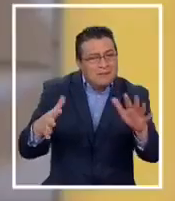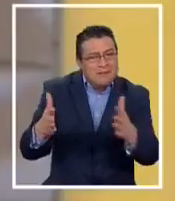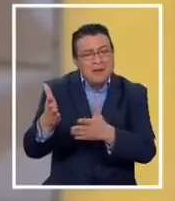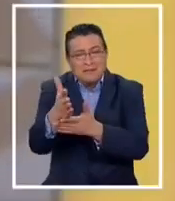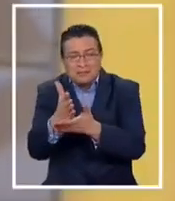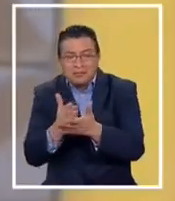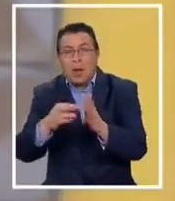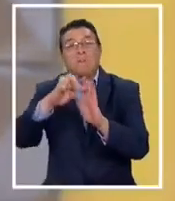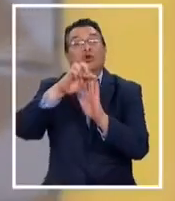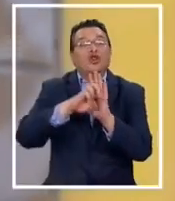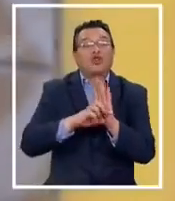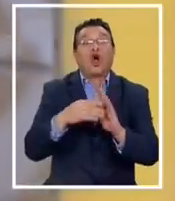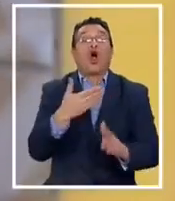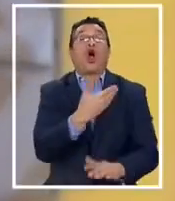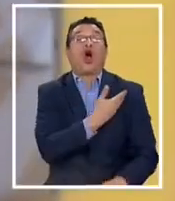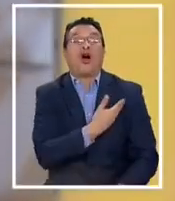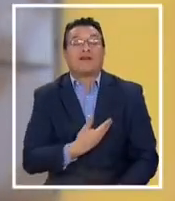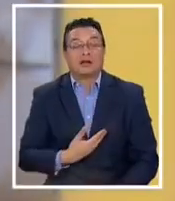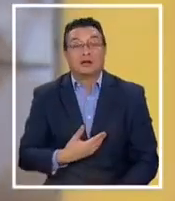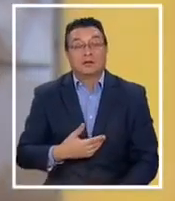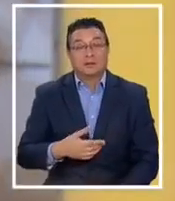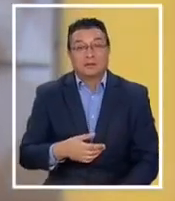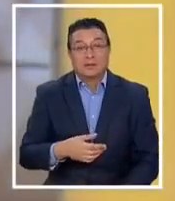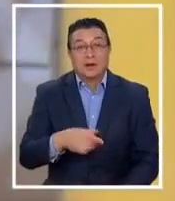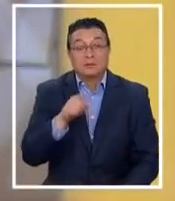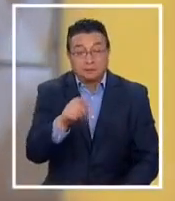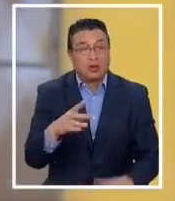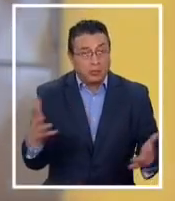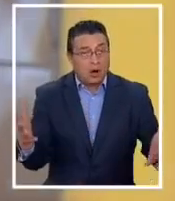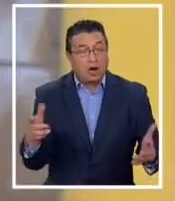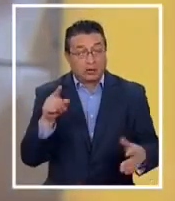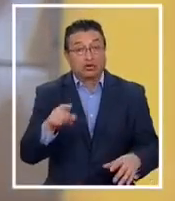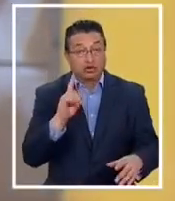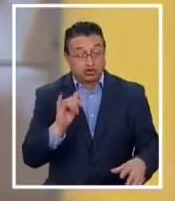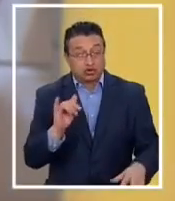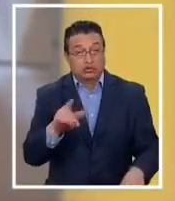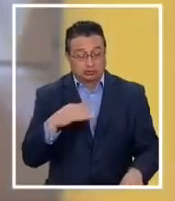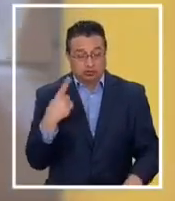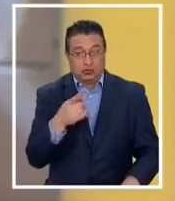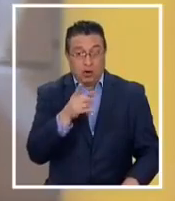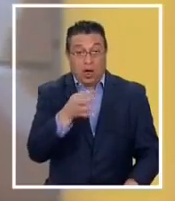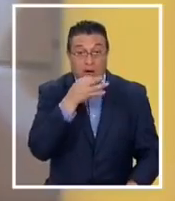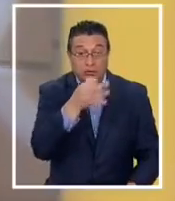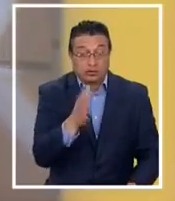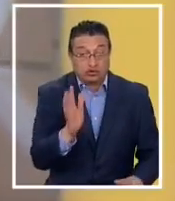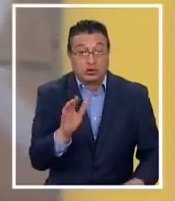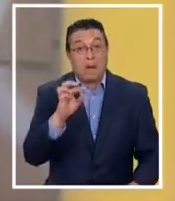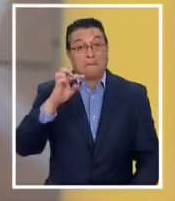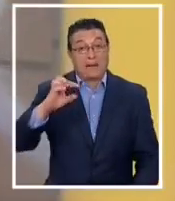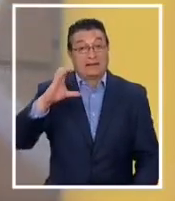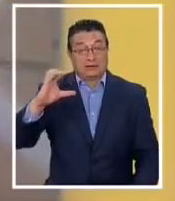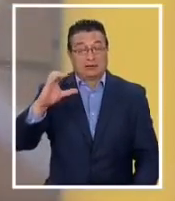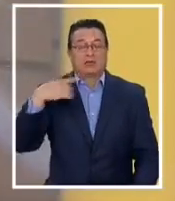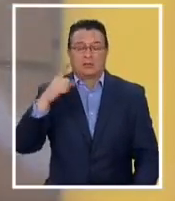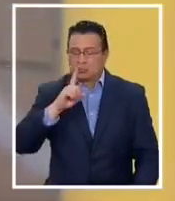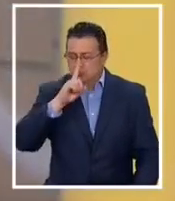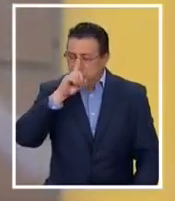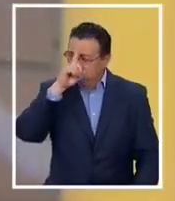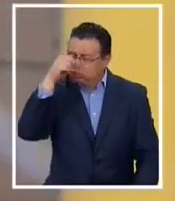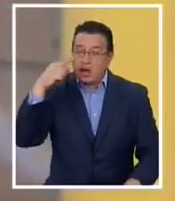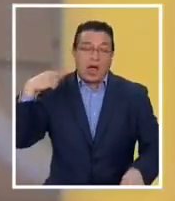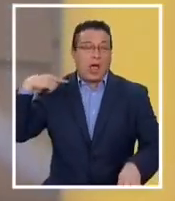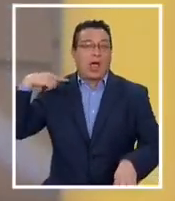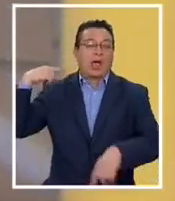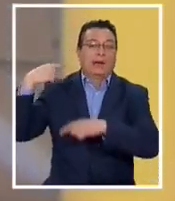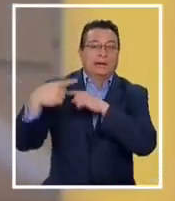proyectos del gobierno sí claro pese a todo pese a lo que está bien bueno el partido comunista tiene una tradición histórica